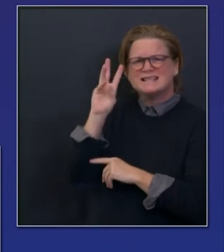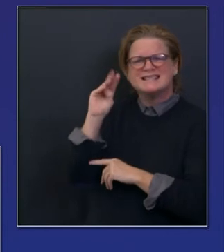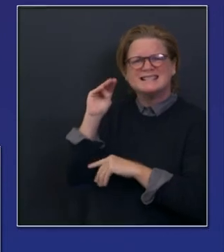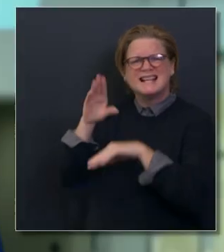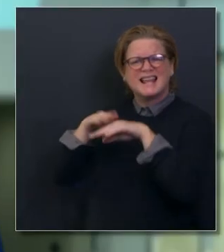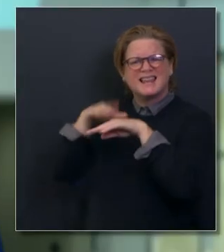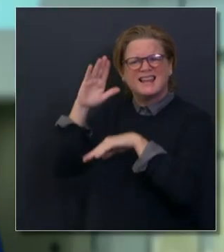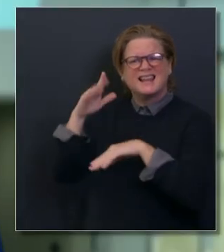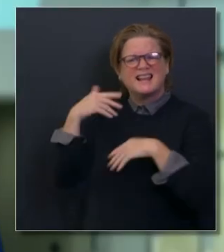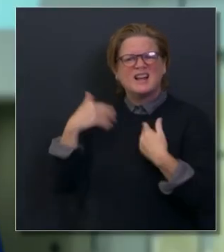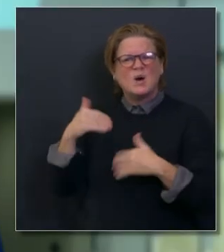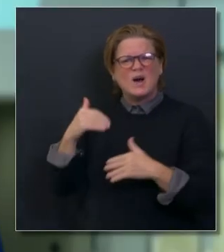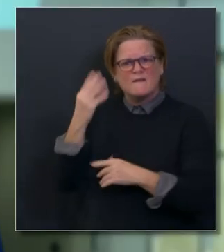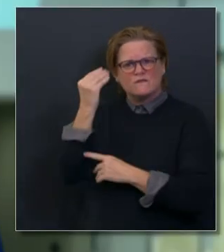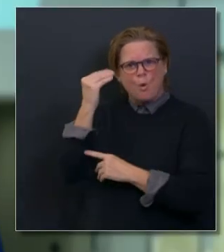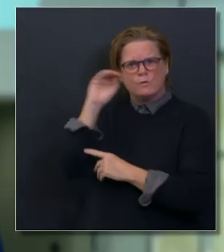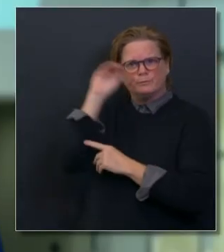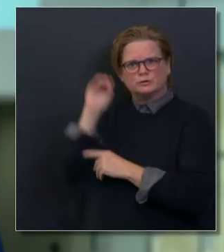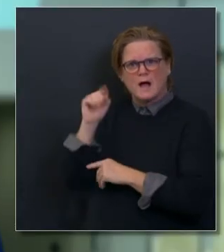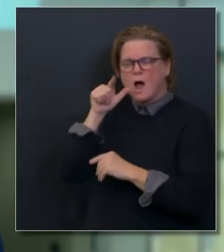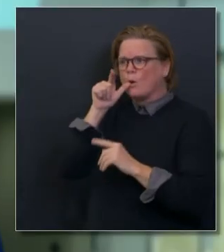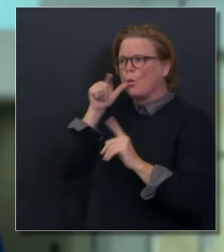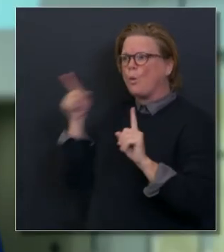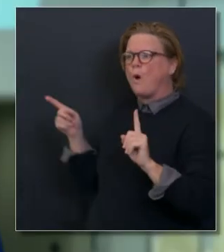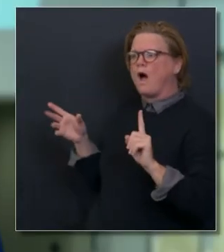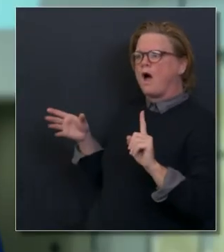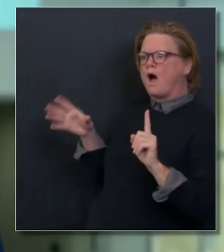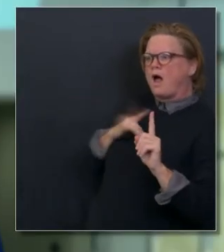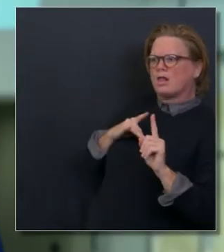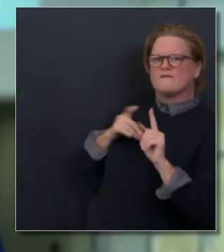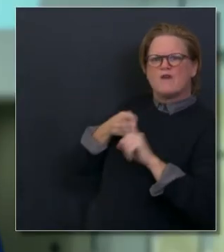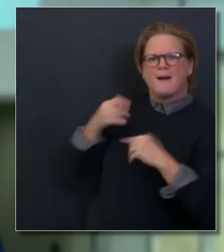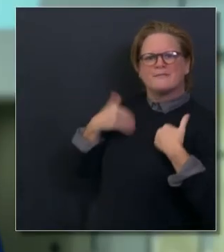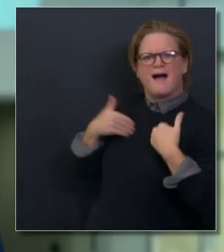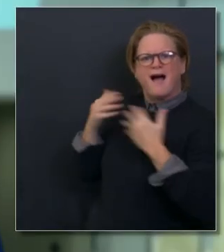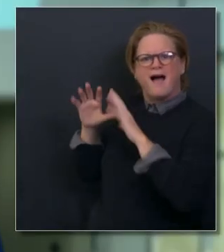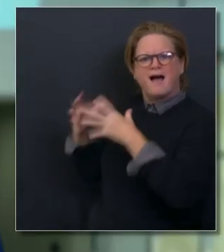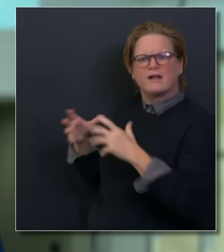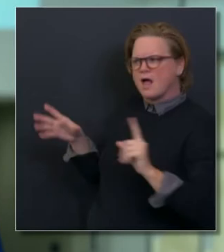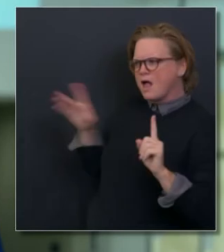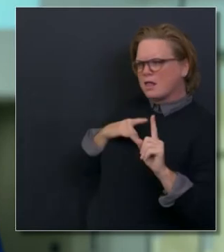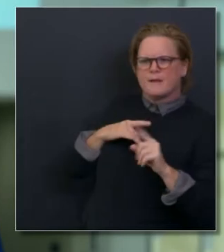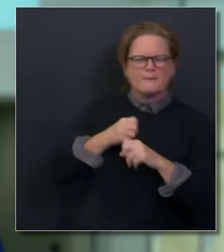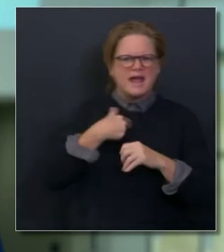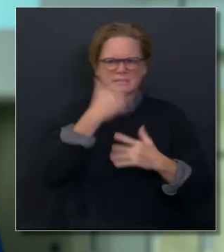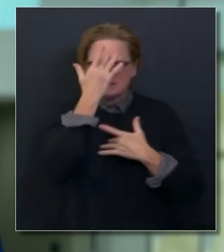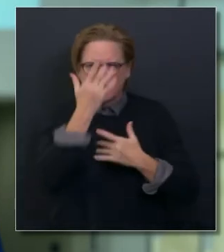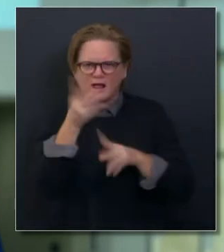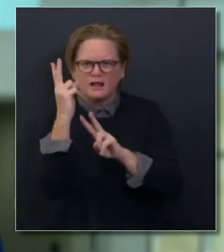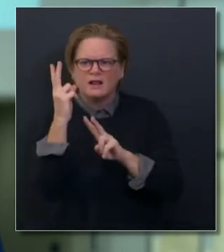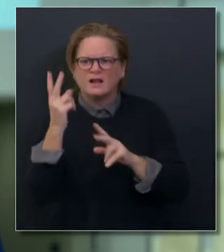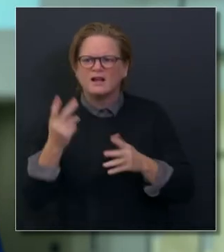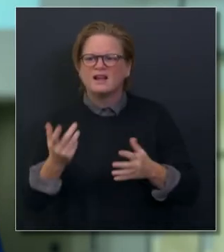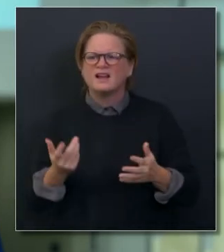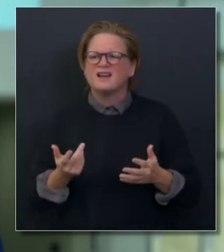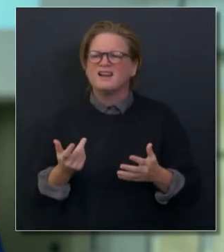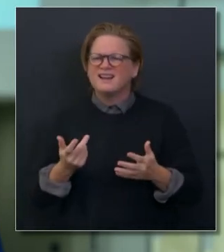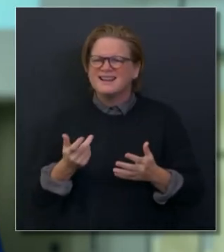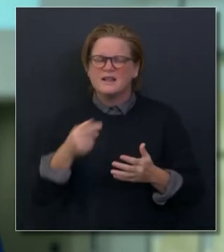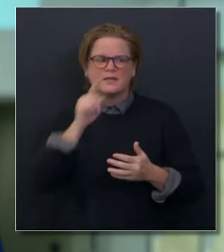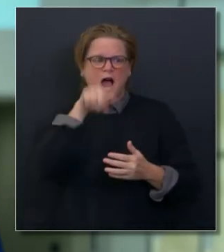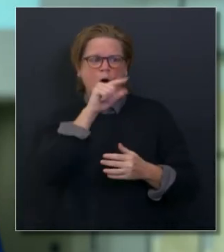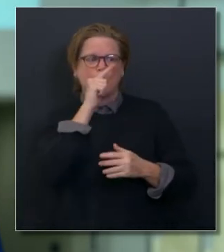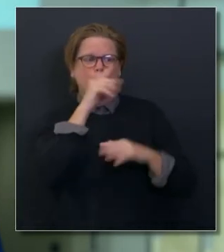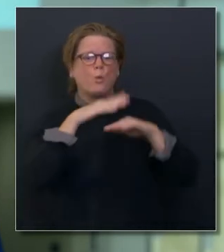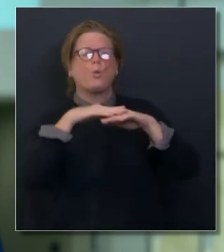el 14% de los casos totales desde el principio, sin embargo, comprenden el 80% de las